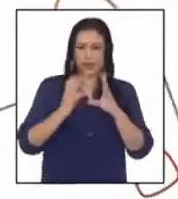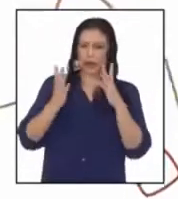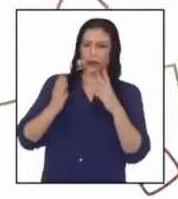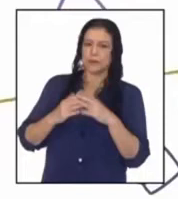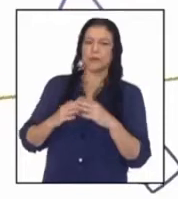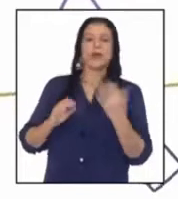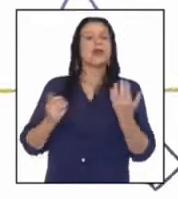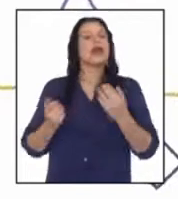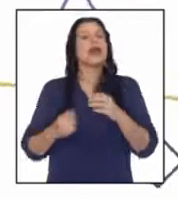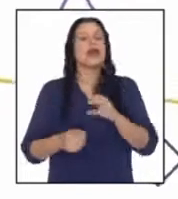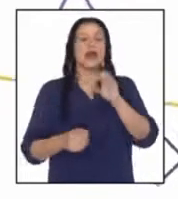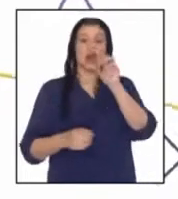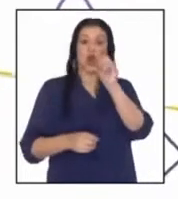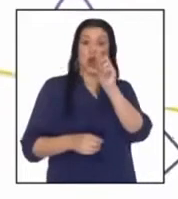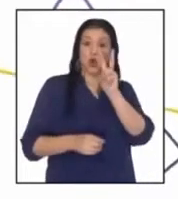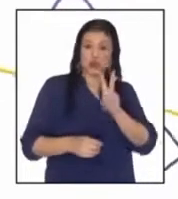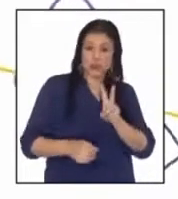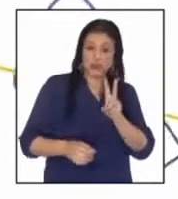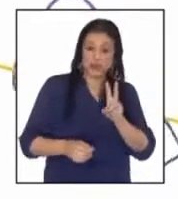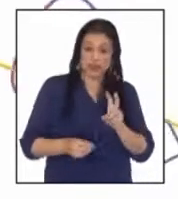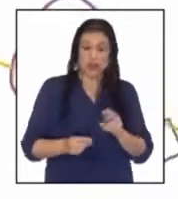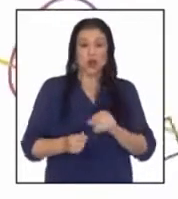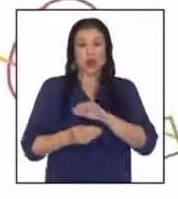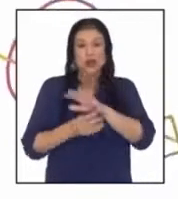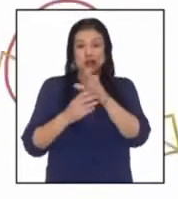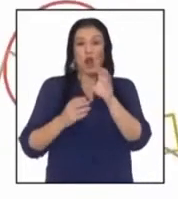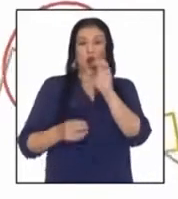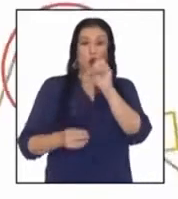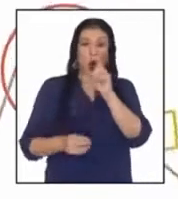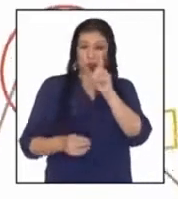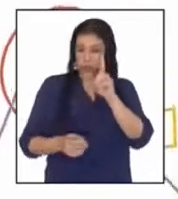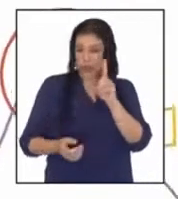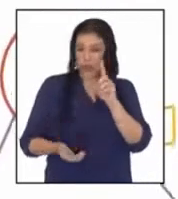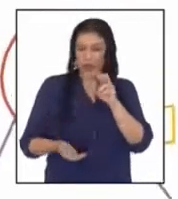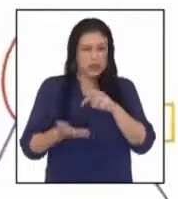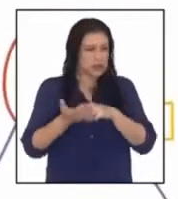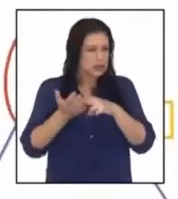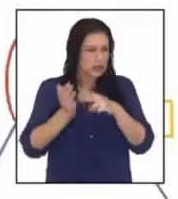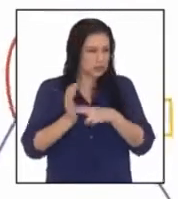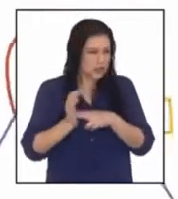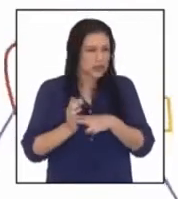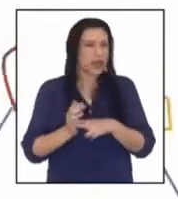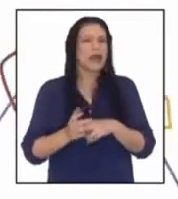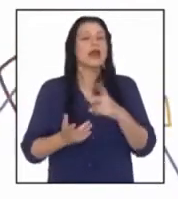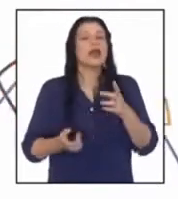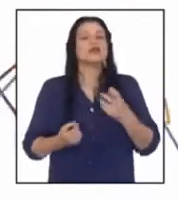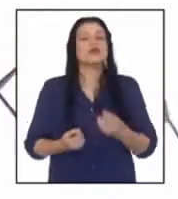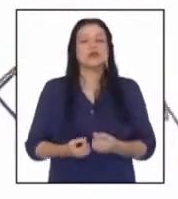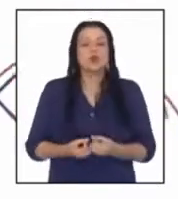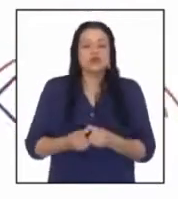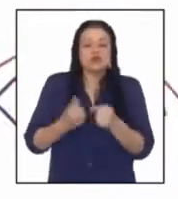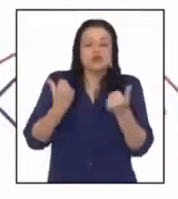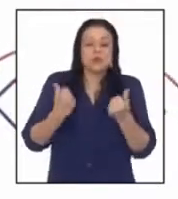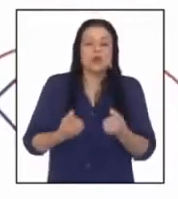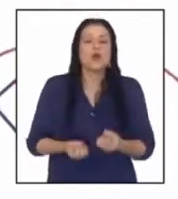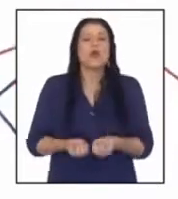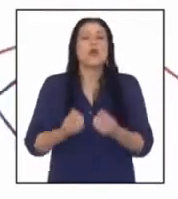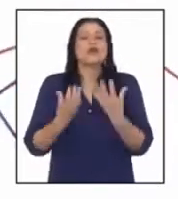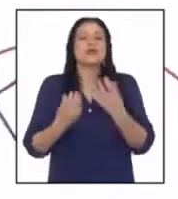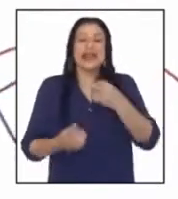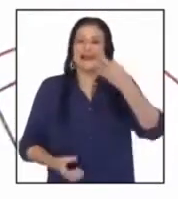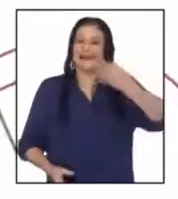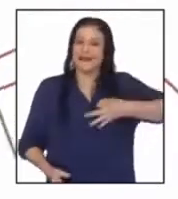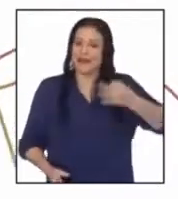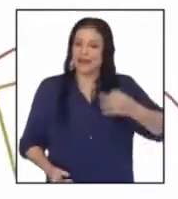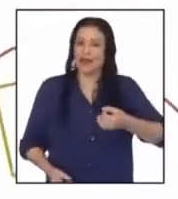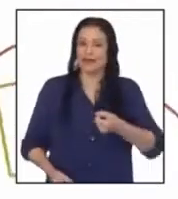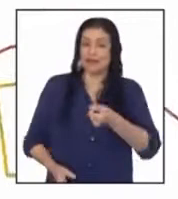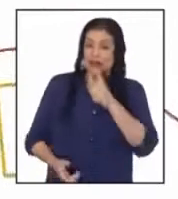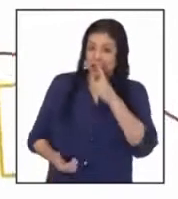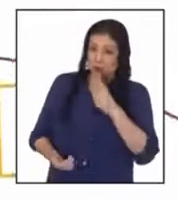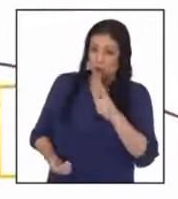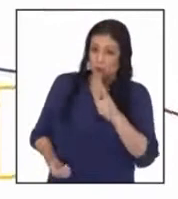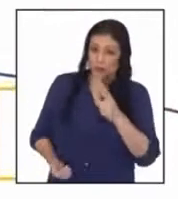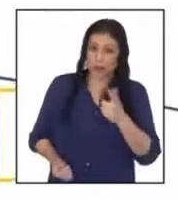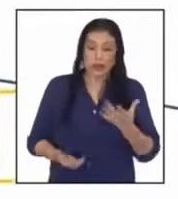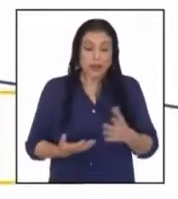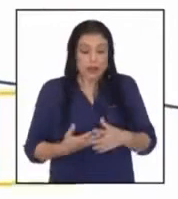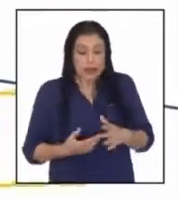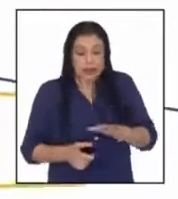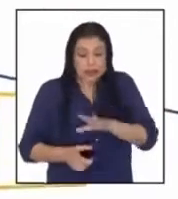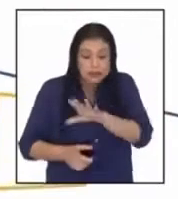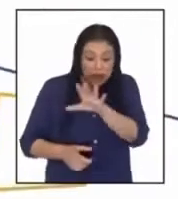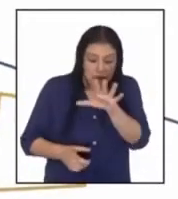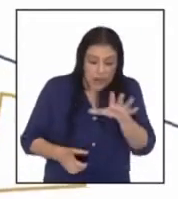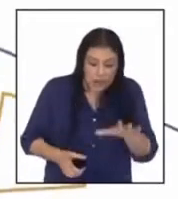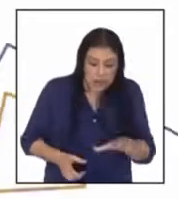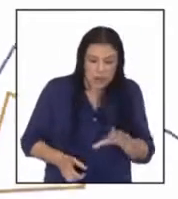Claro, el oxígeno disuelto, OD, es considerado como un indicador de la calidad del agua. Si la fuente de